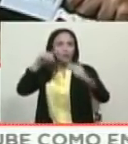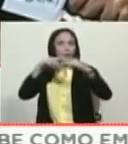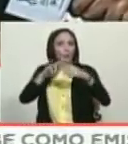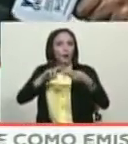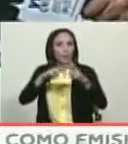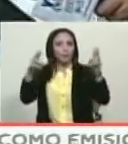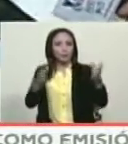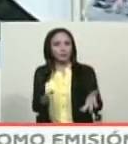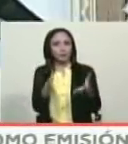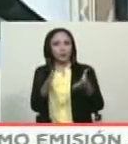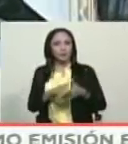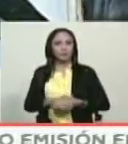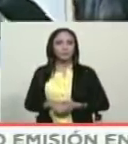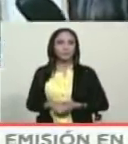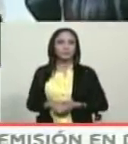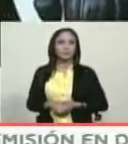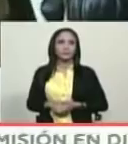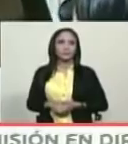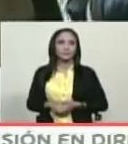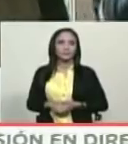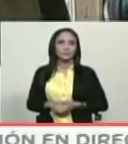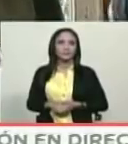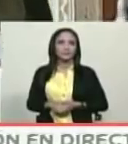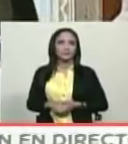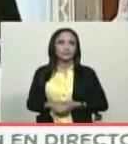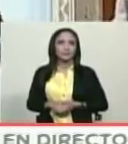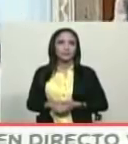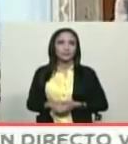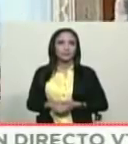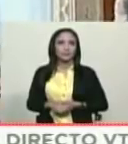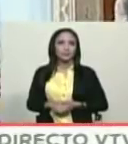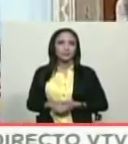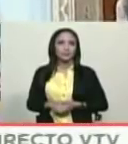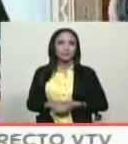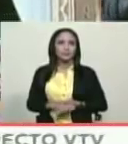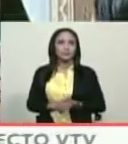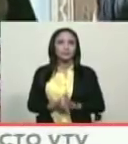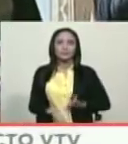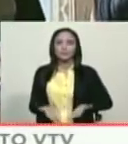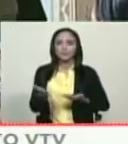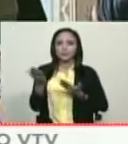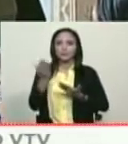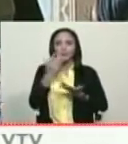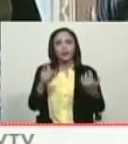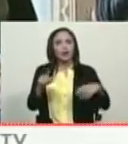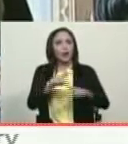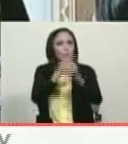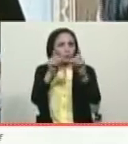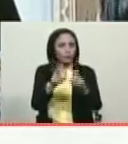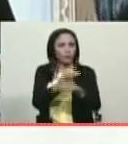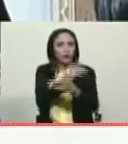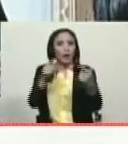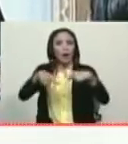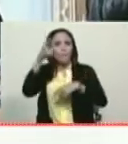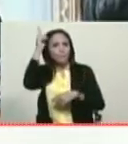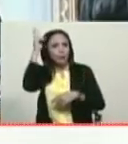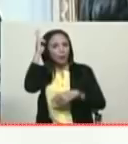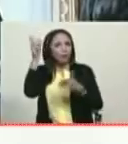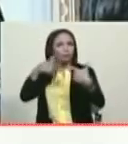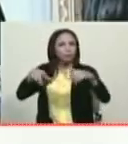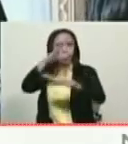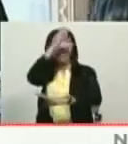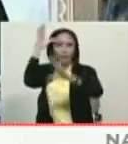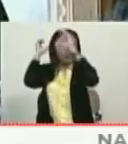paz ante el asedio que sufrió la diplomáticas de venezuela en perú cuál va a ser la